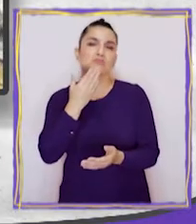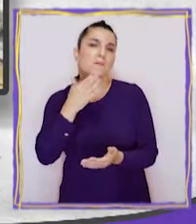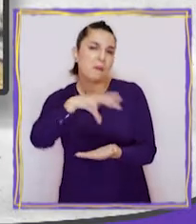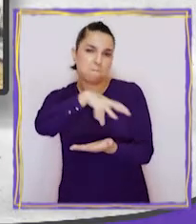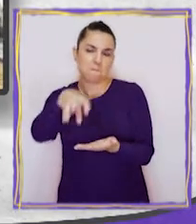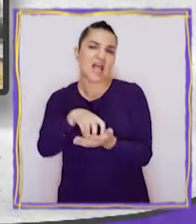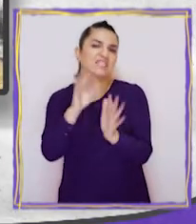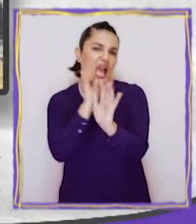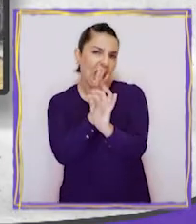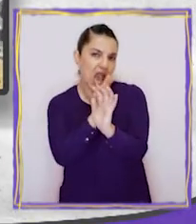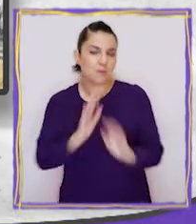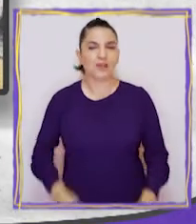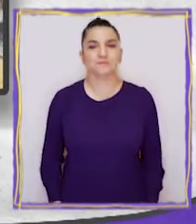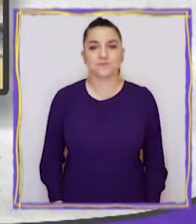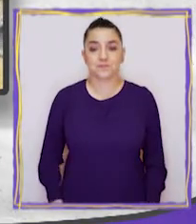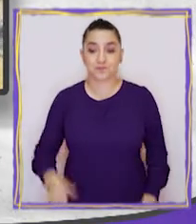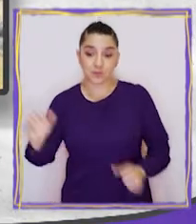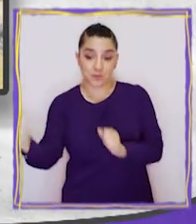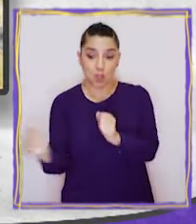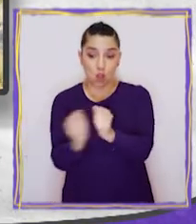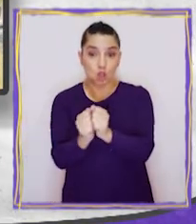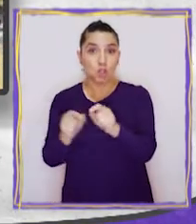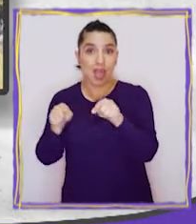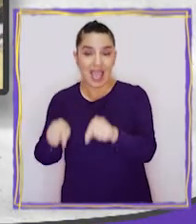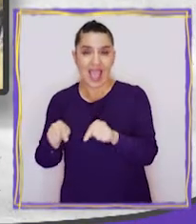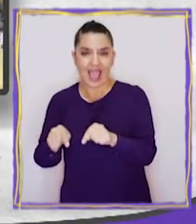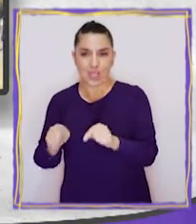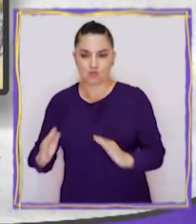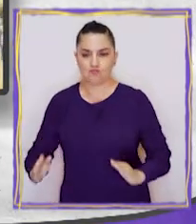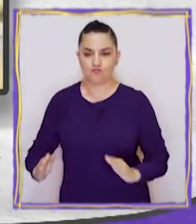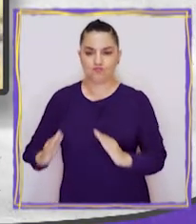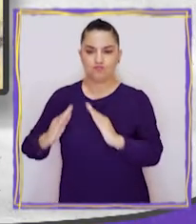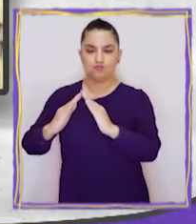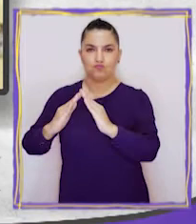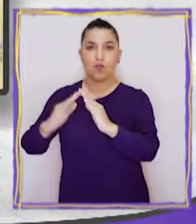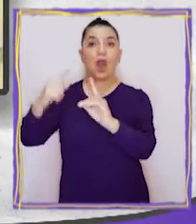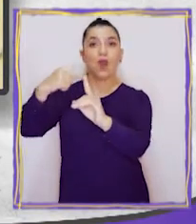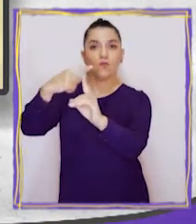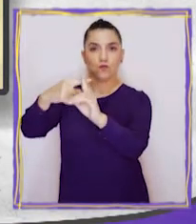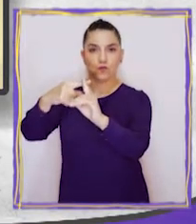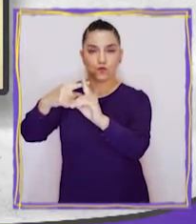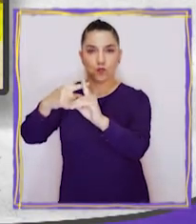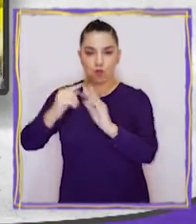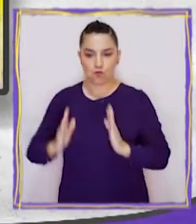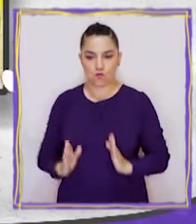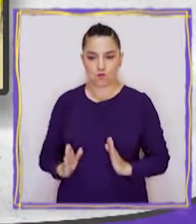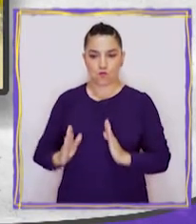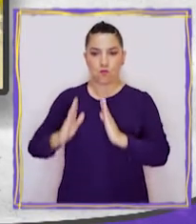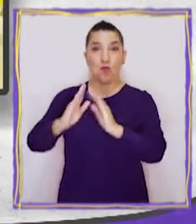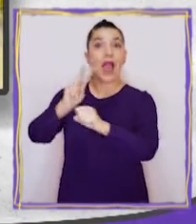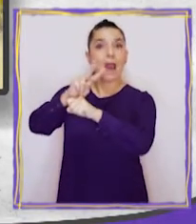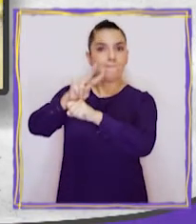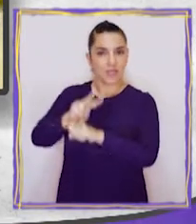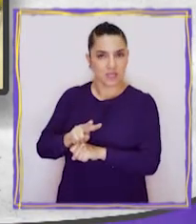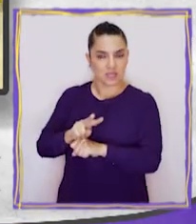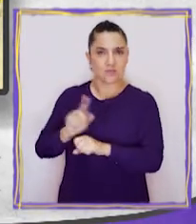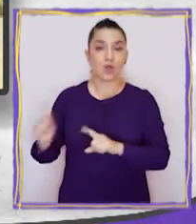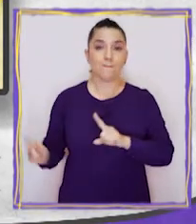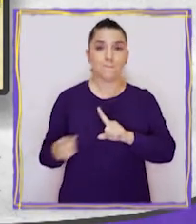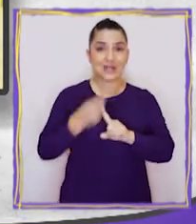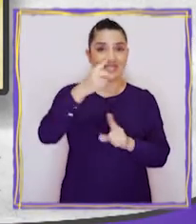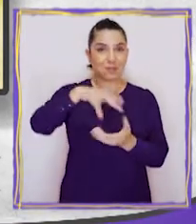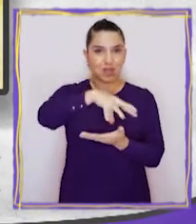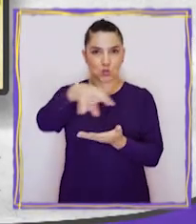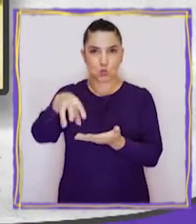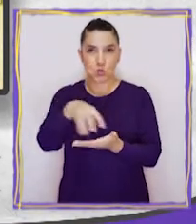conocida como Plaza de Armas, y junto a ella se encontraba un edificio eclesiástico y uno administrativo. En